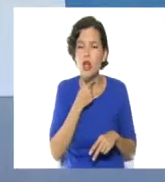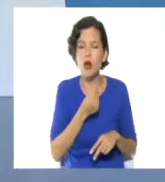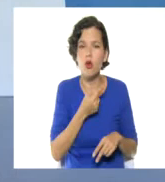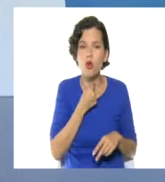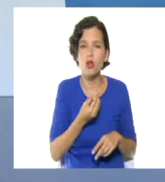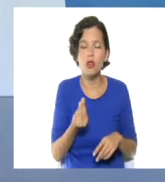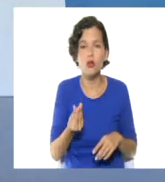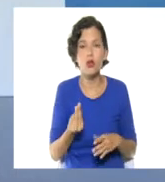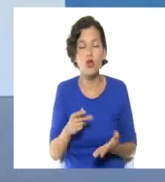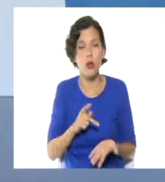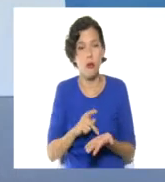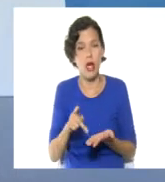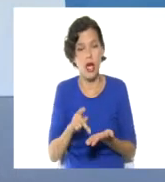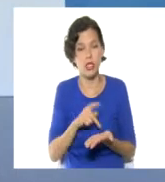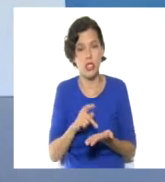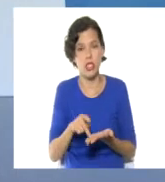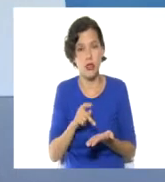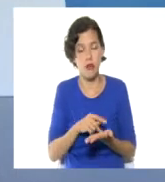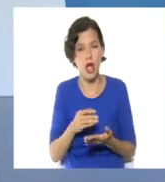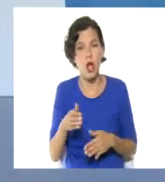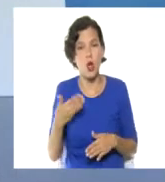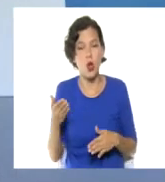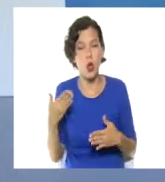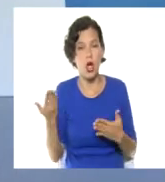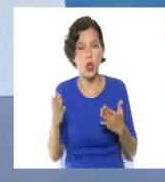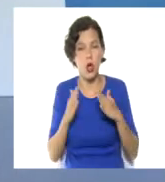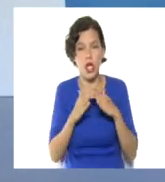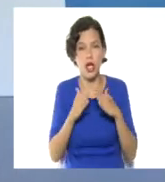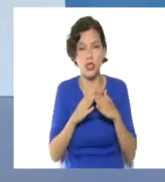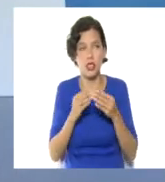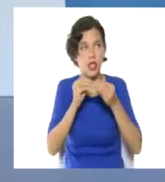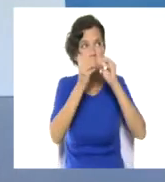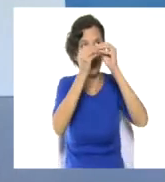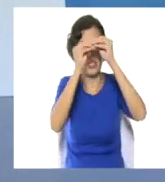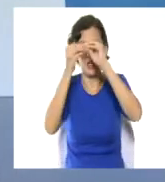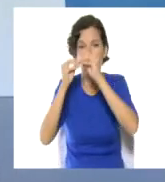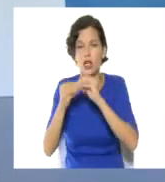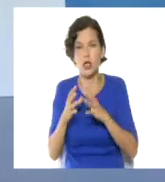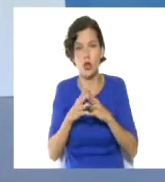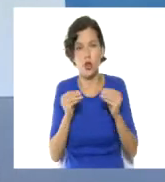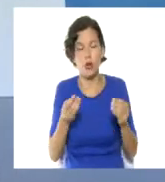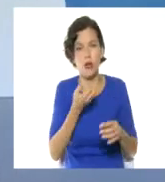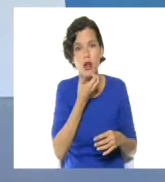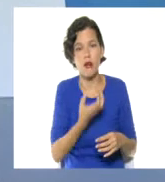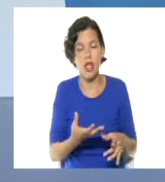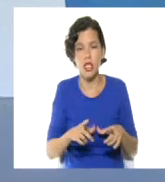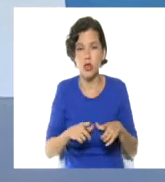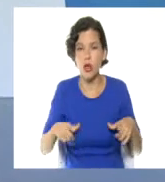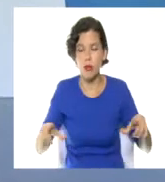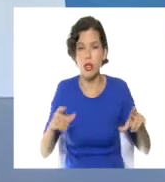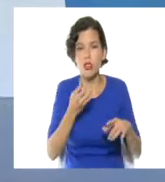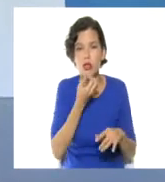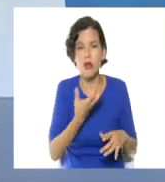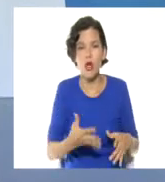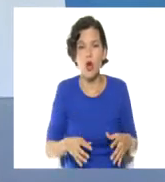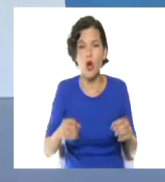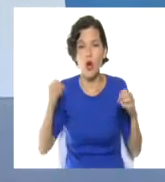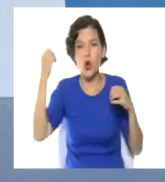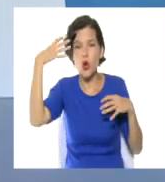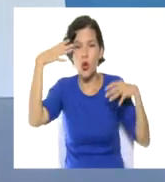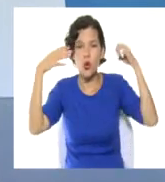encanta participar cuando en casa la familia están adornando. Es decir, esos espacios navideños con